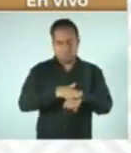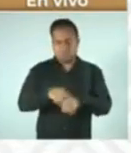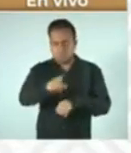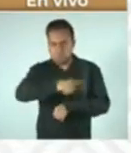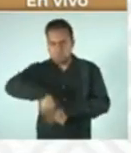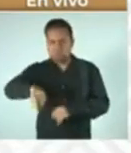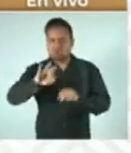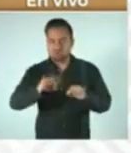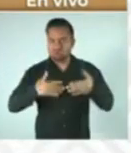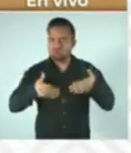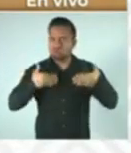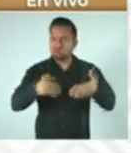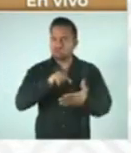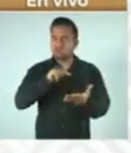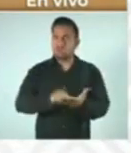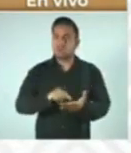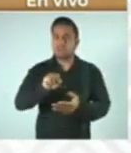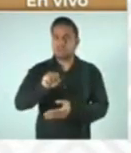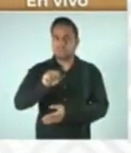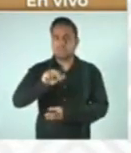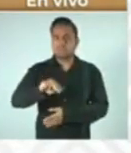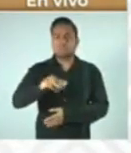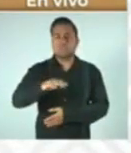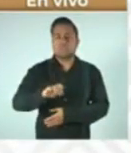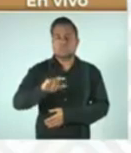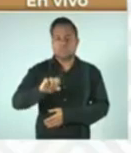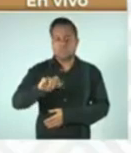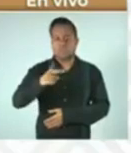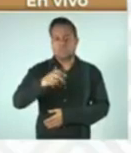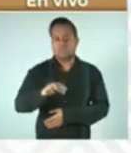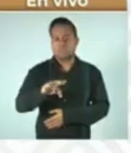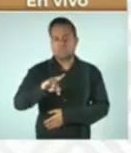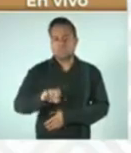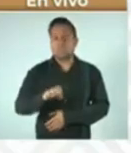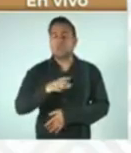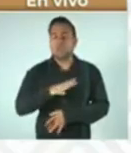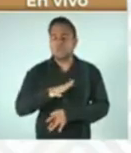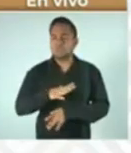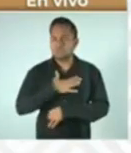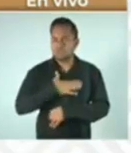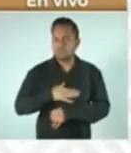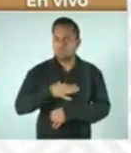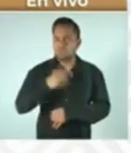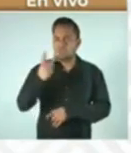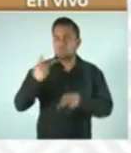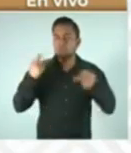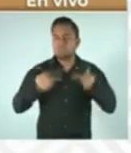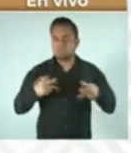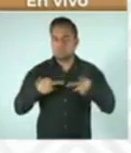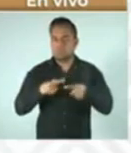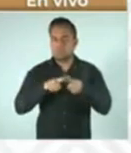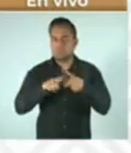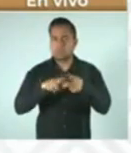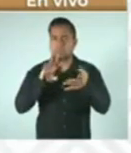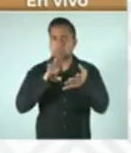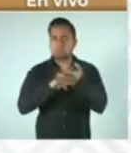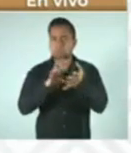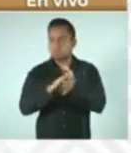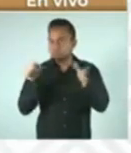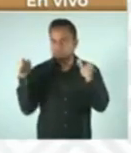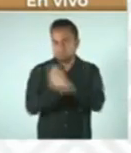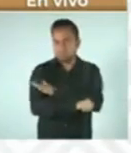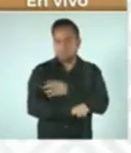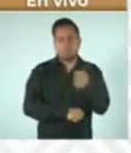hermanas de San Miguel el Grande, habrá justicia. Ya hay dos personas que se encuentran